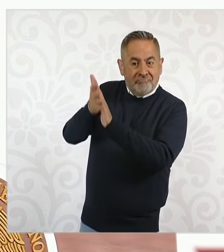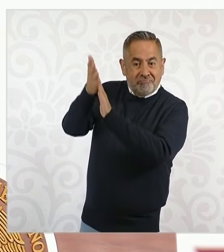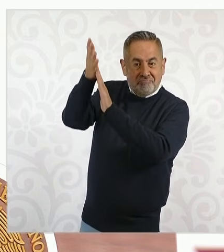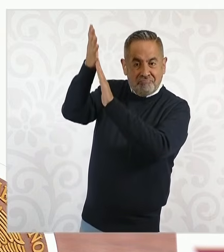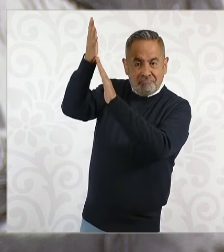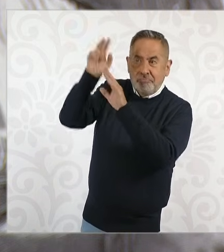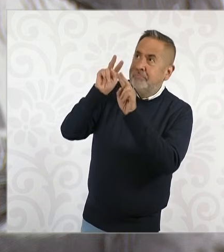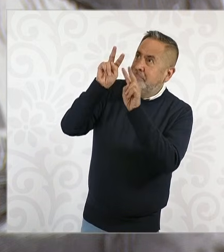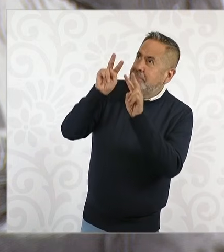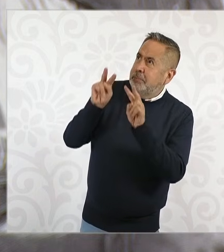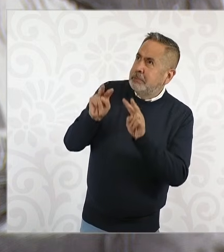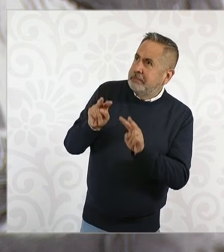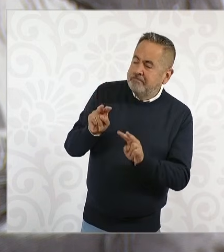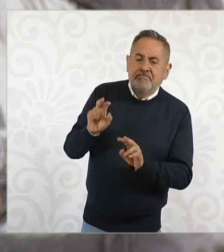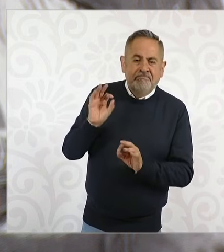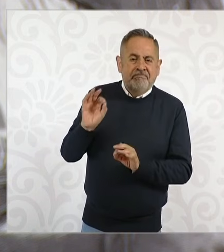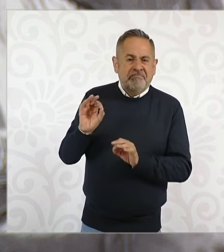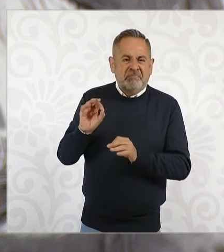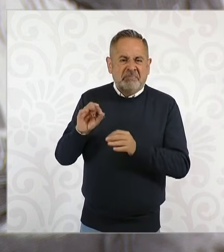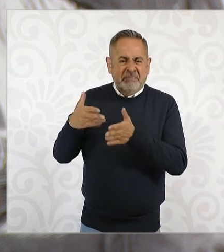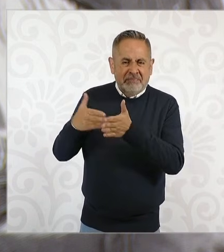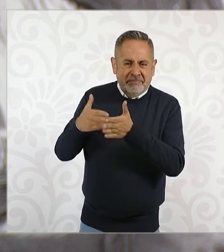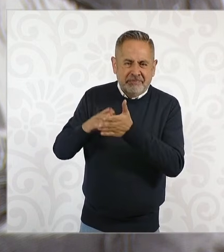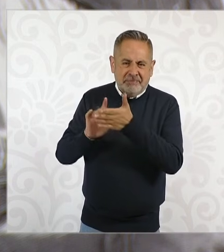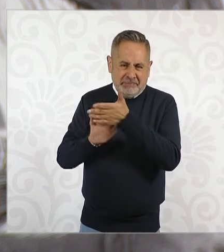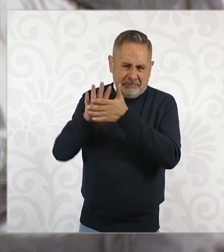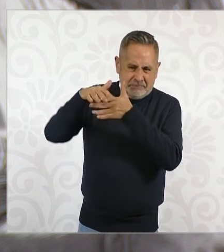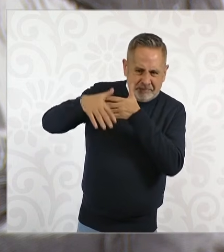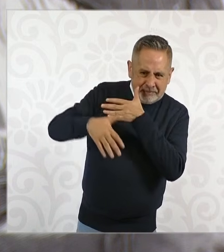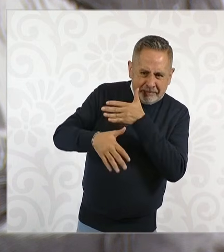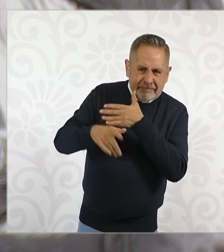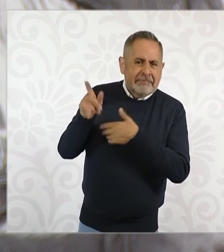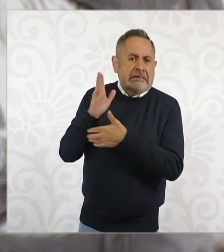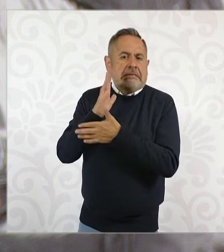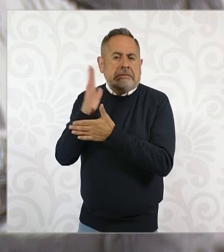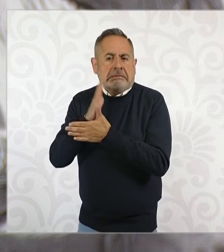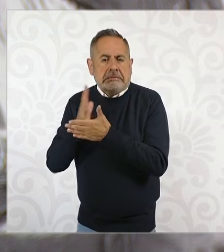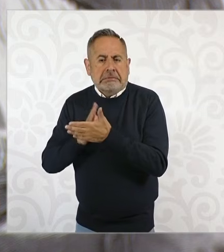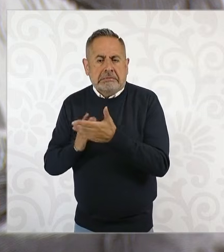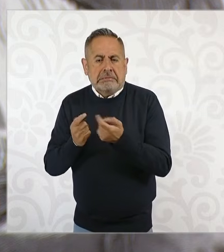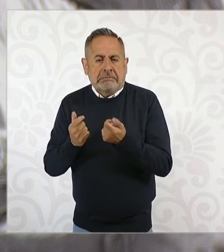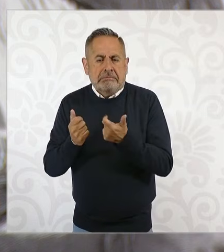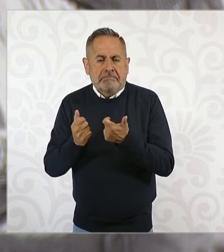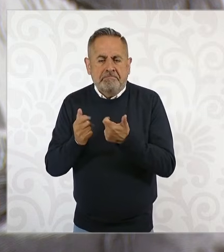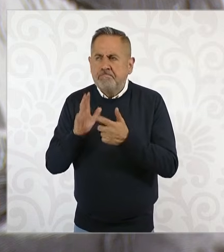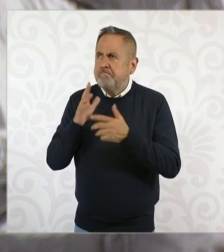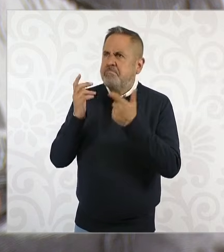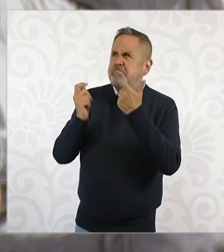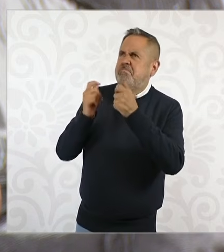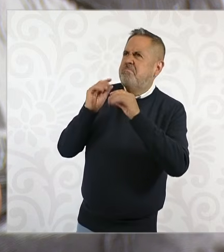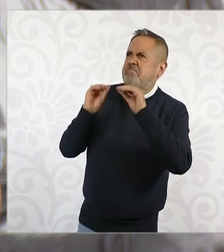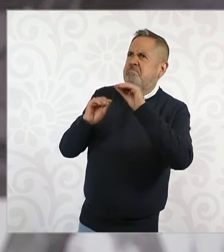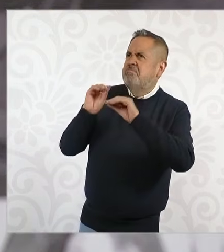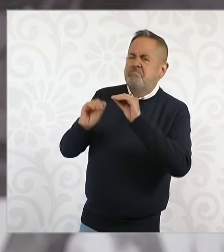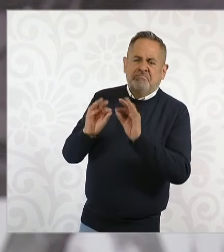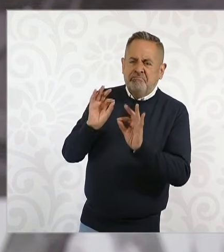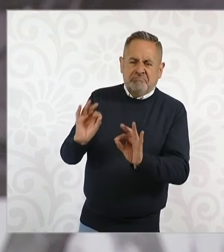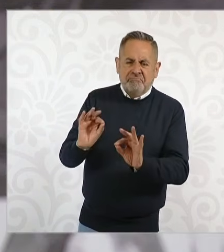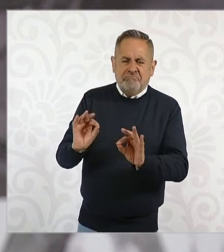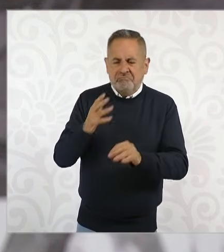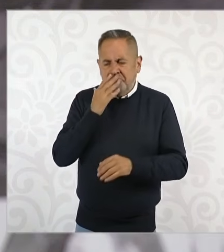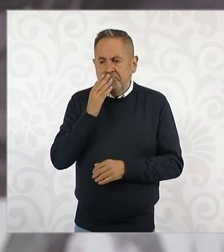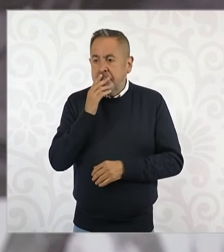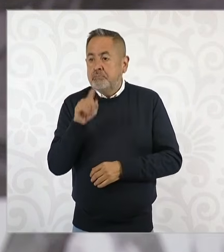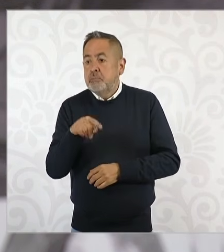año pasado para la inyección de la cortina, tenían algunas fisuras menores. Y en el caso del acueducto tenemos un